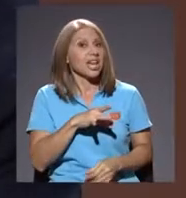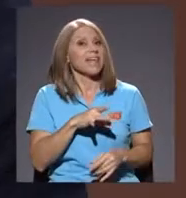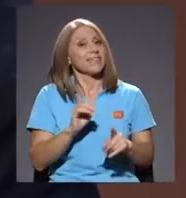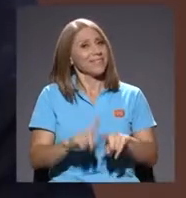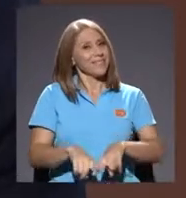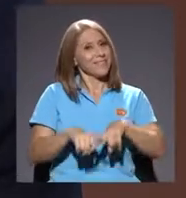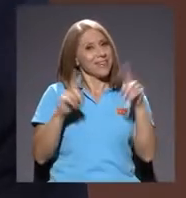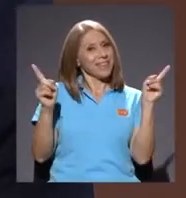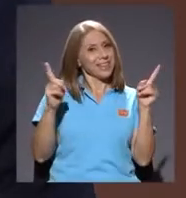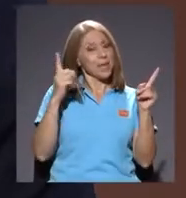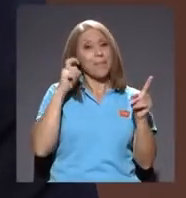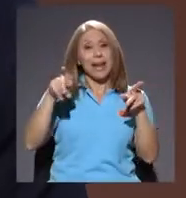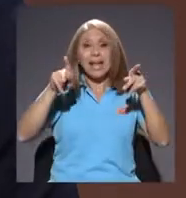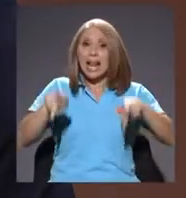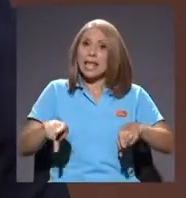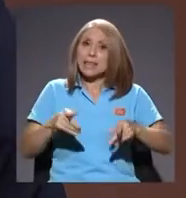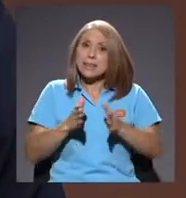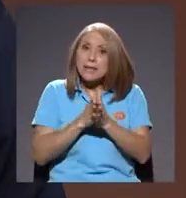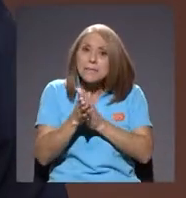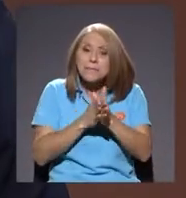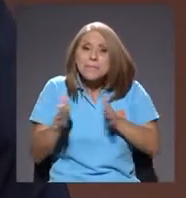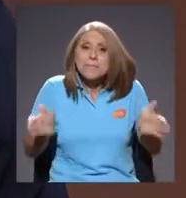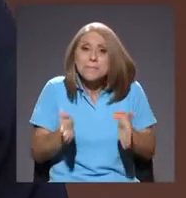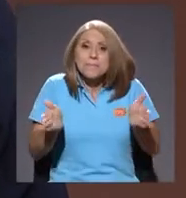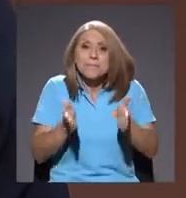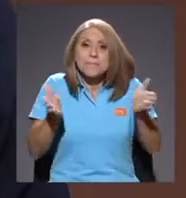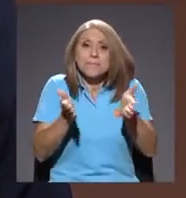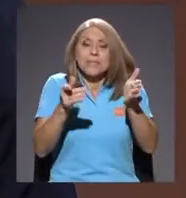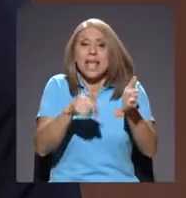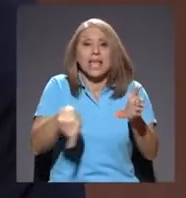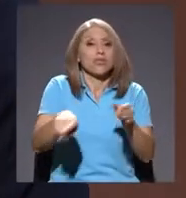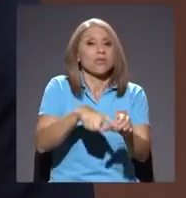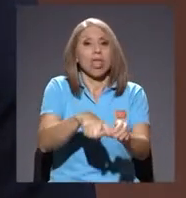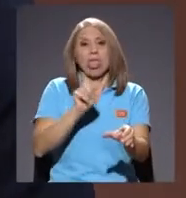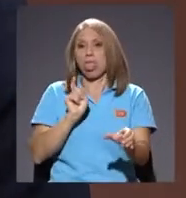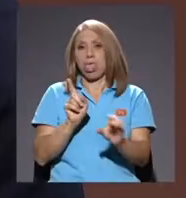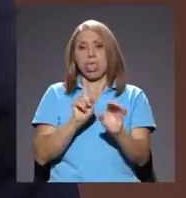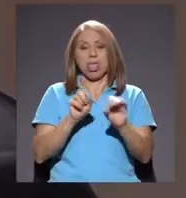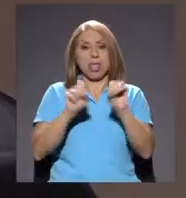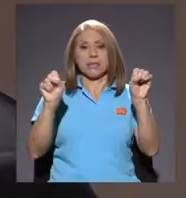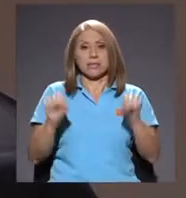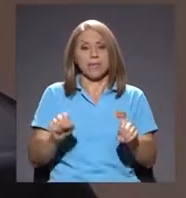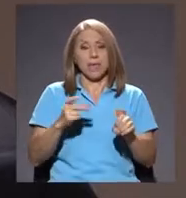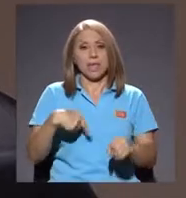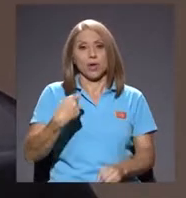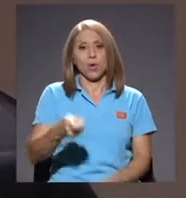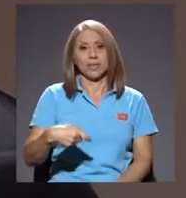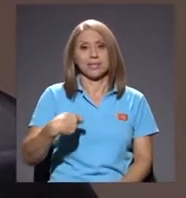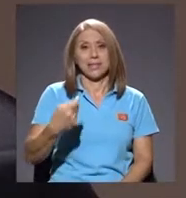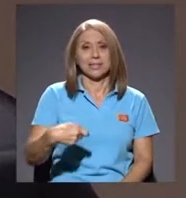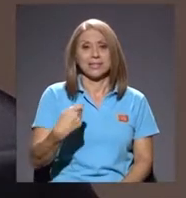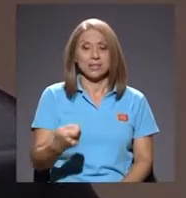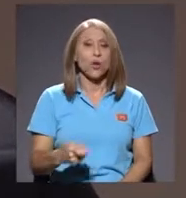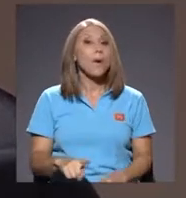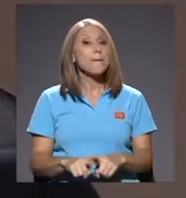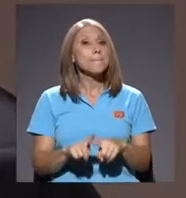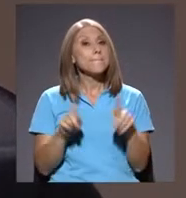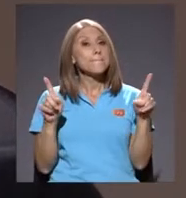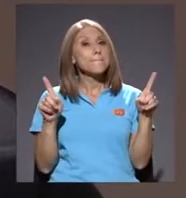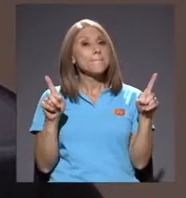que la gente nunca se salga del sistema del sistema de cotización lo cierto del caso es que en materia de pensiones